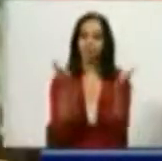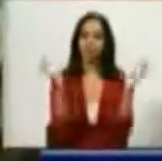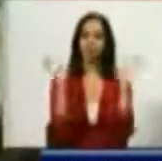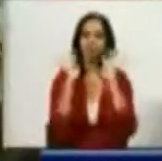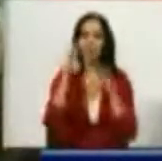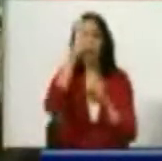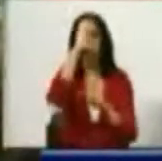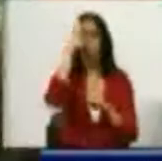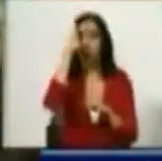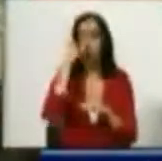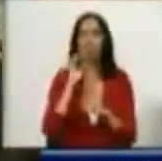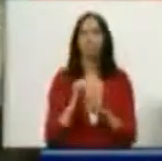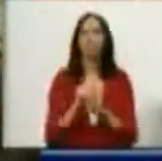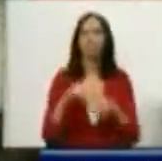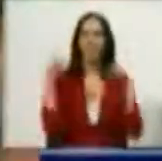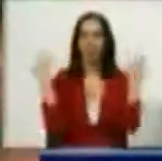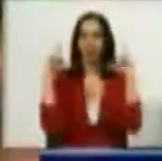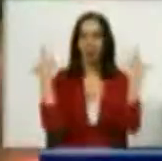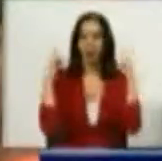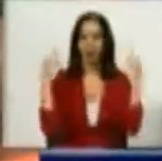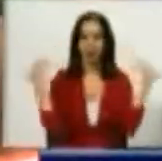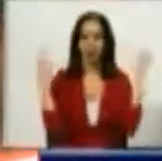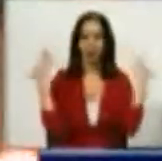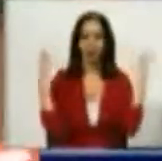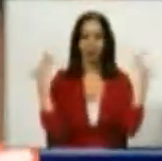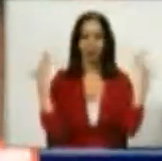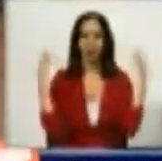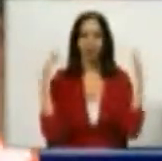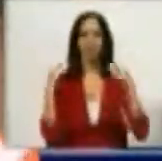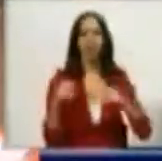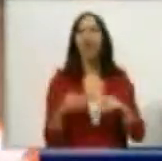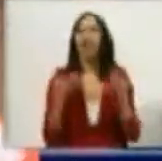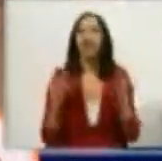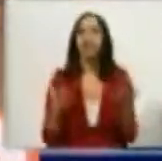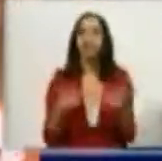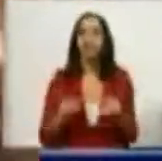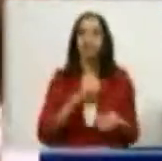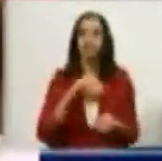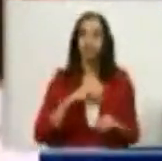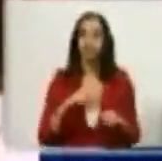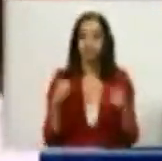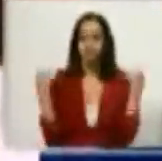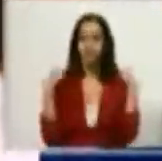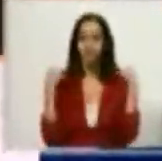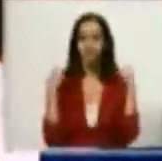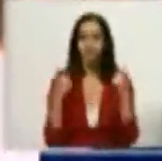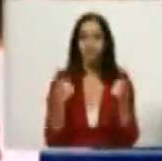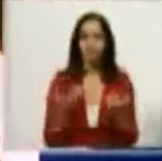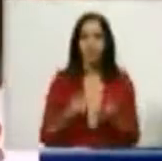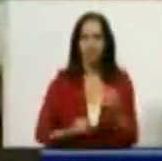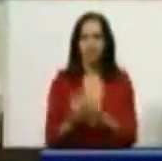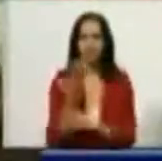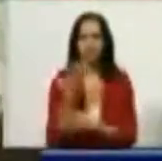de la guaira Así es que nos preparamos para esa inauguración